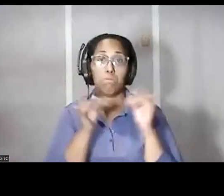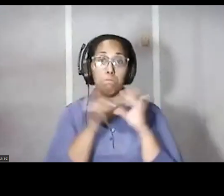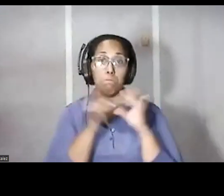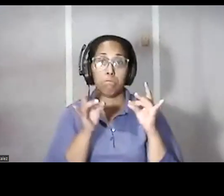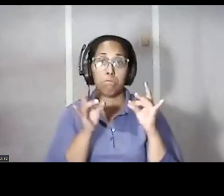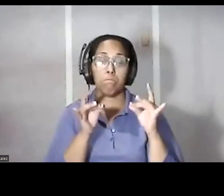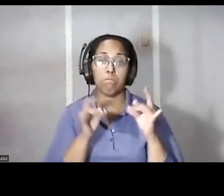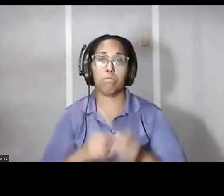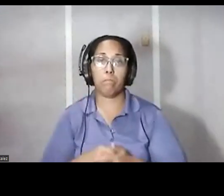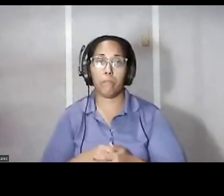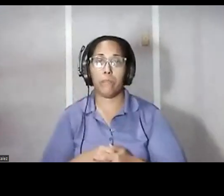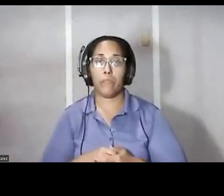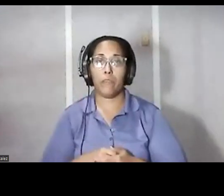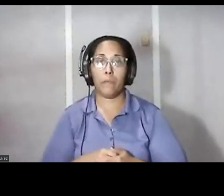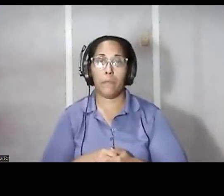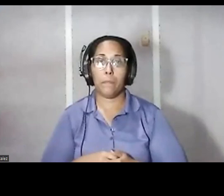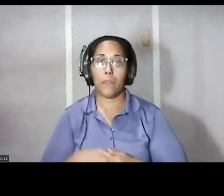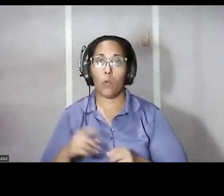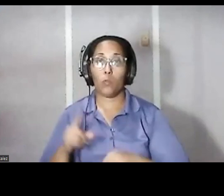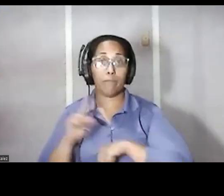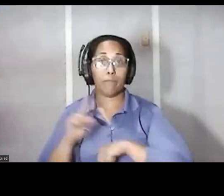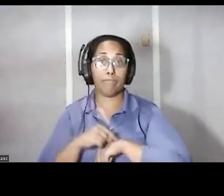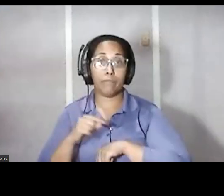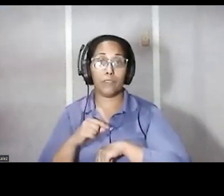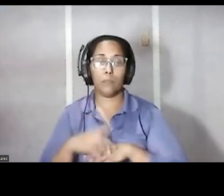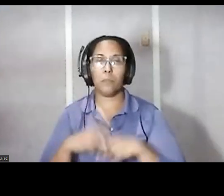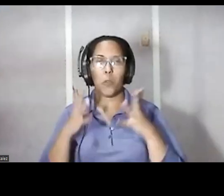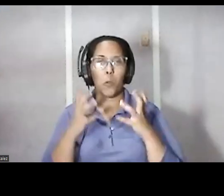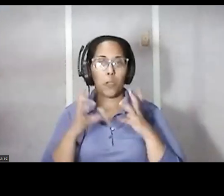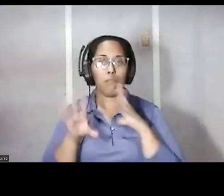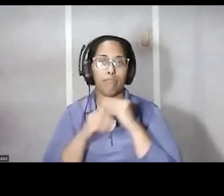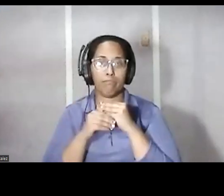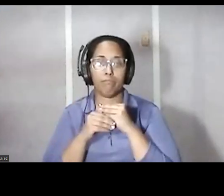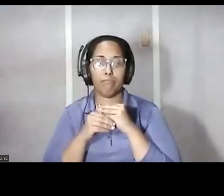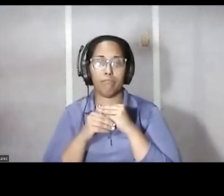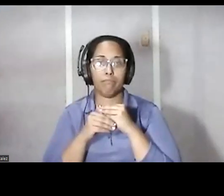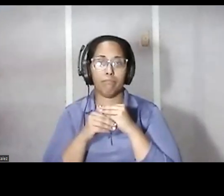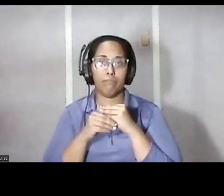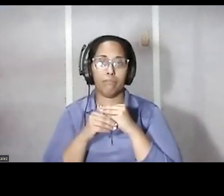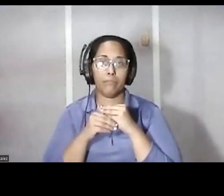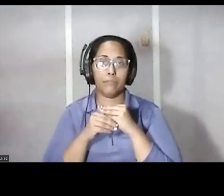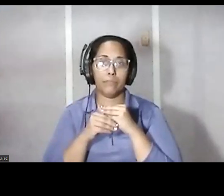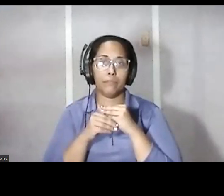pregunta. Vamos a dar unos minutitos. Sí. Quería añadir una cosa también,